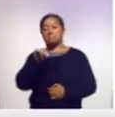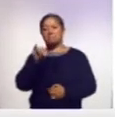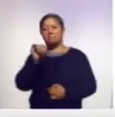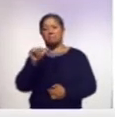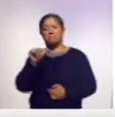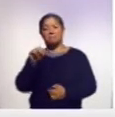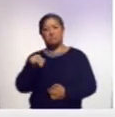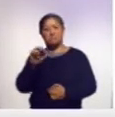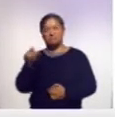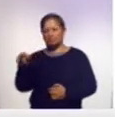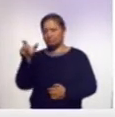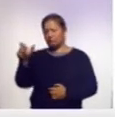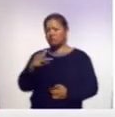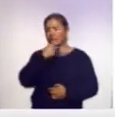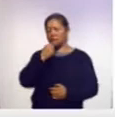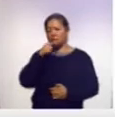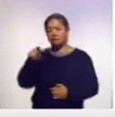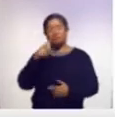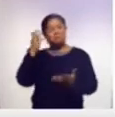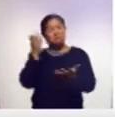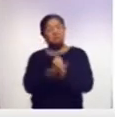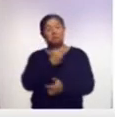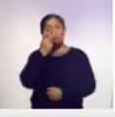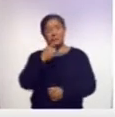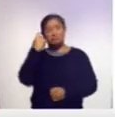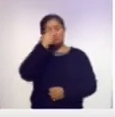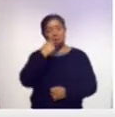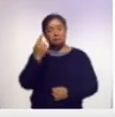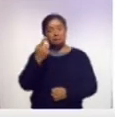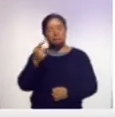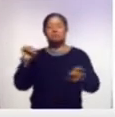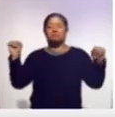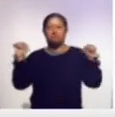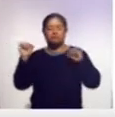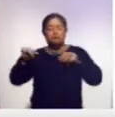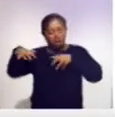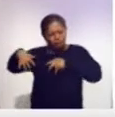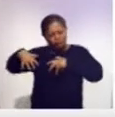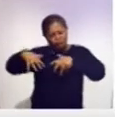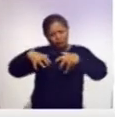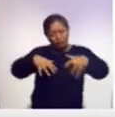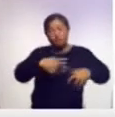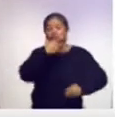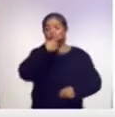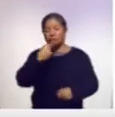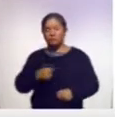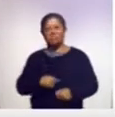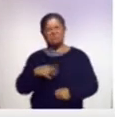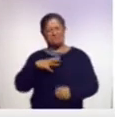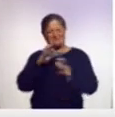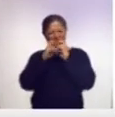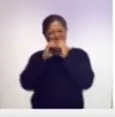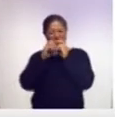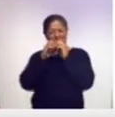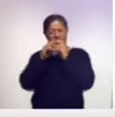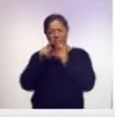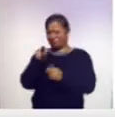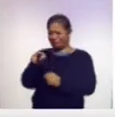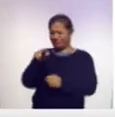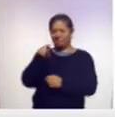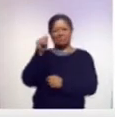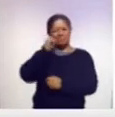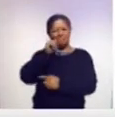rompió la marca de las 2 horas en el maratón varonil. Hay críticas, hay señalamientos, porque fue una competencia